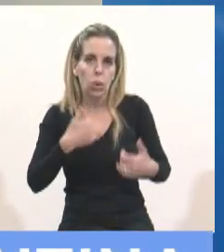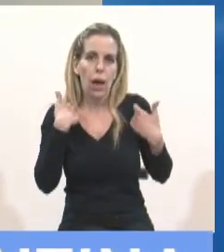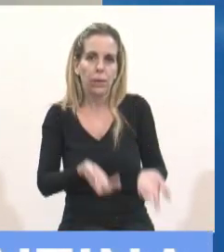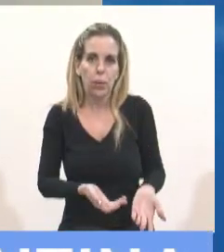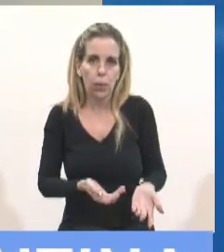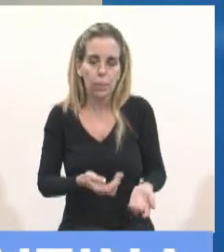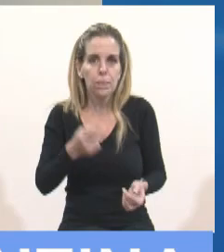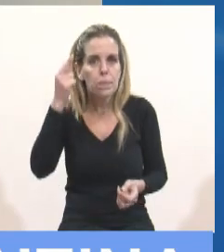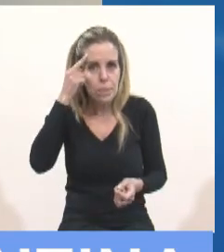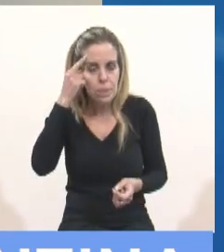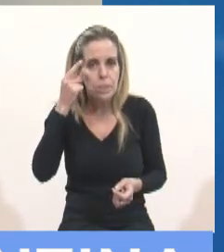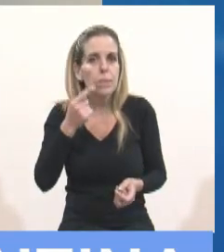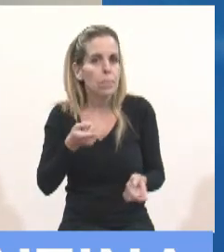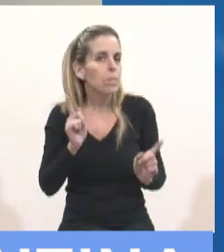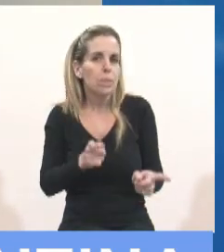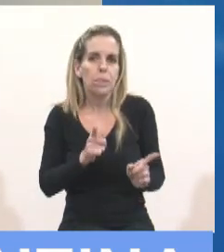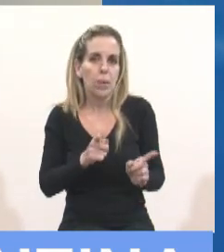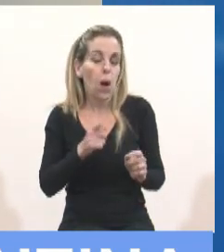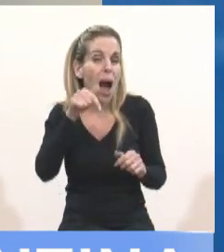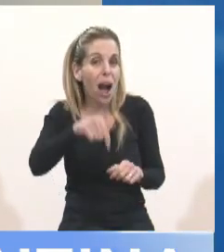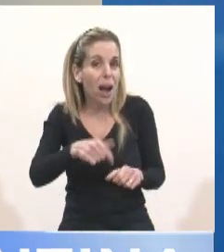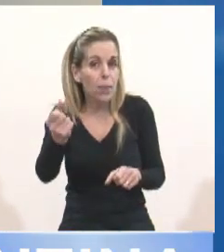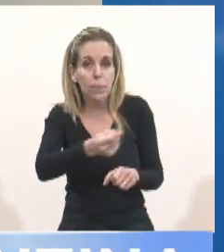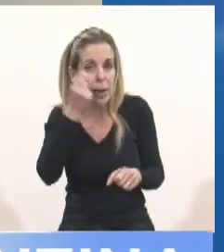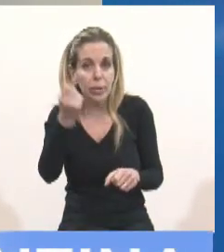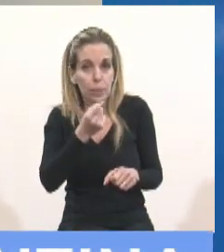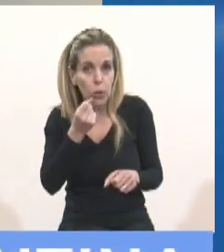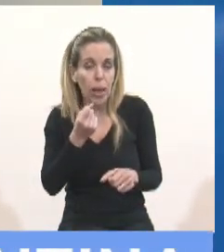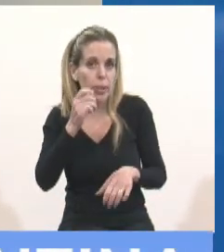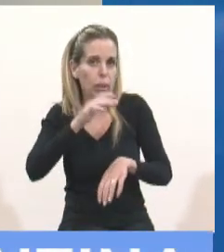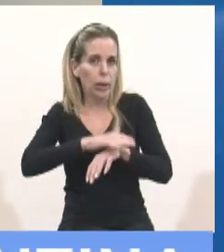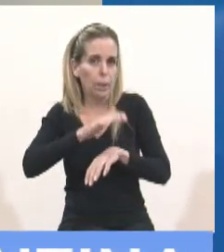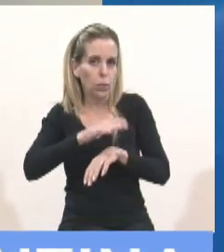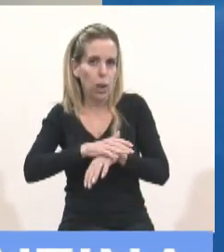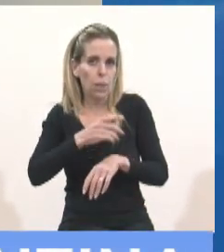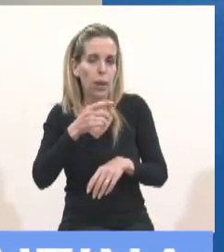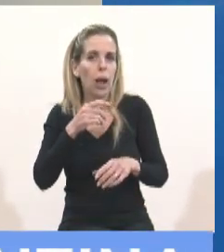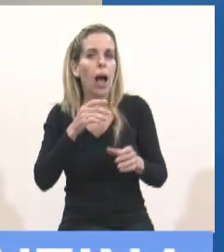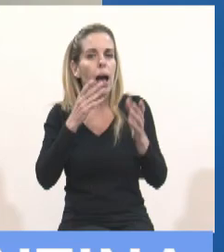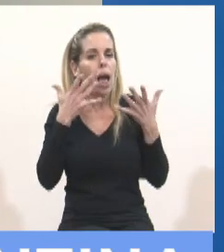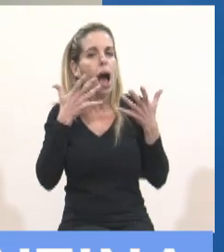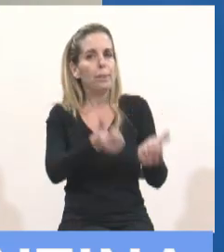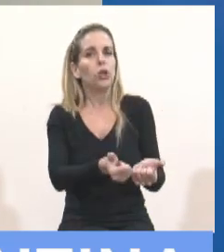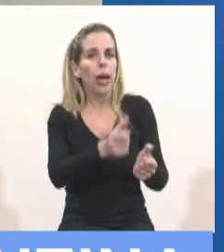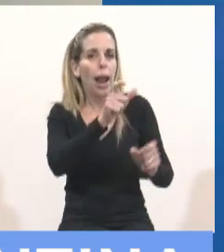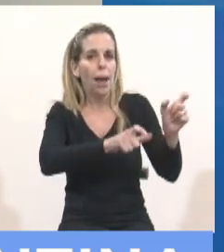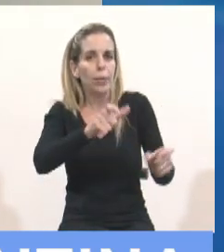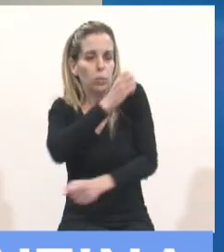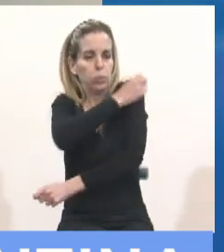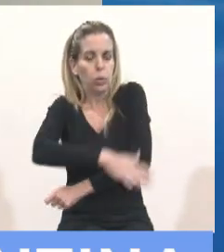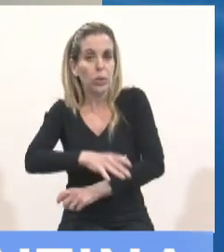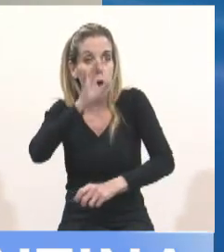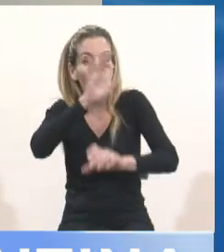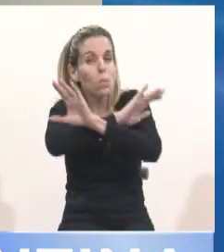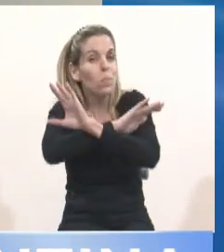nuevo, insisto, el mayor compromiso lo tenemos con los más vulnerables y tenemos que decirle nunca